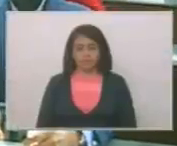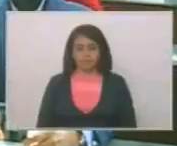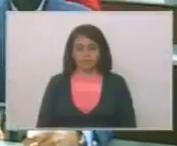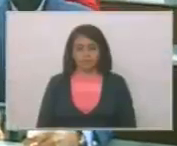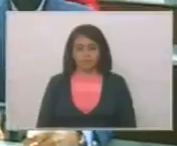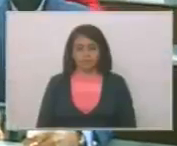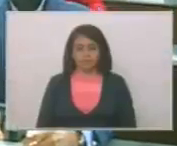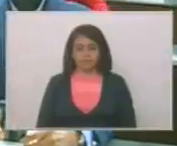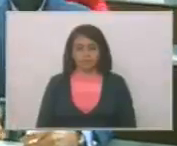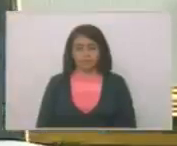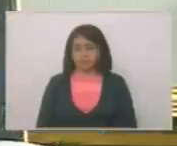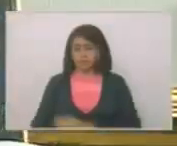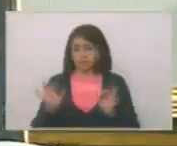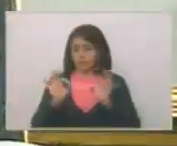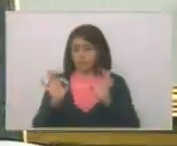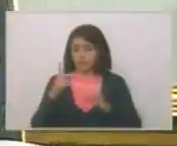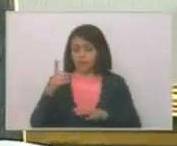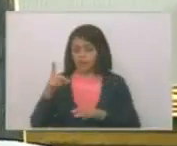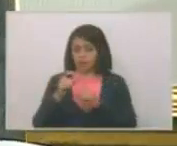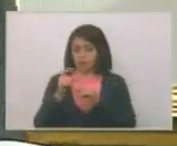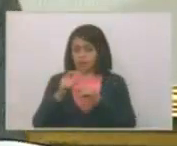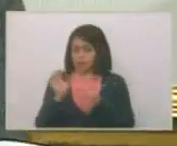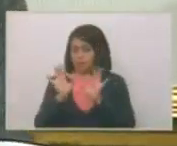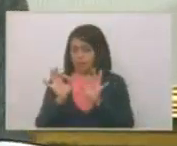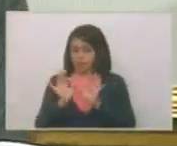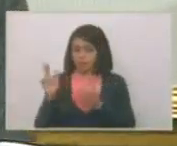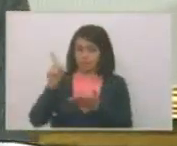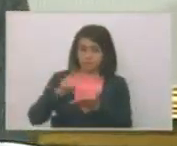No hay nadie más anotado en el derecho de palabra.